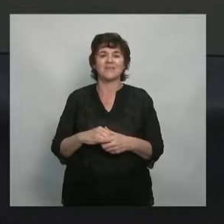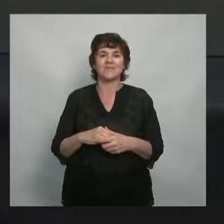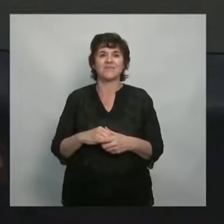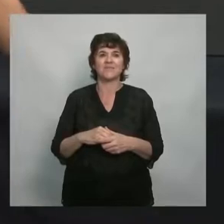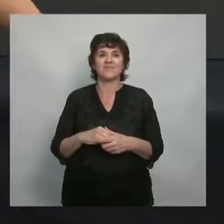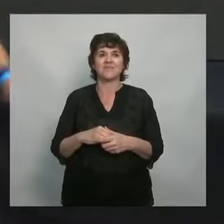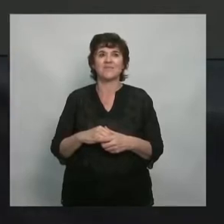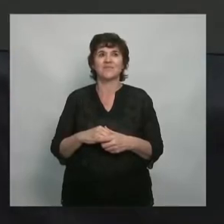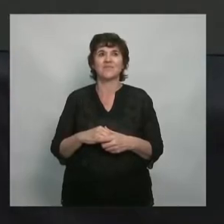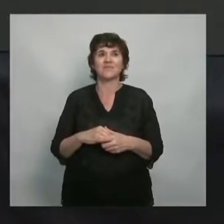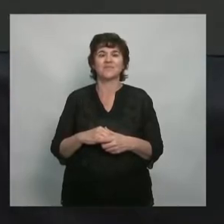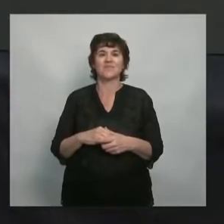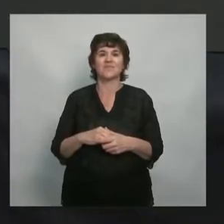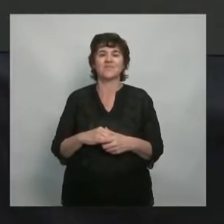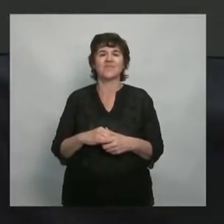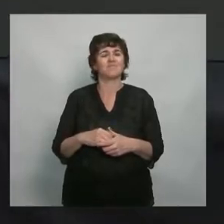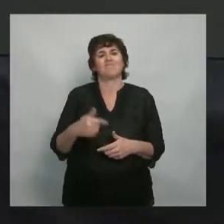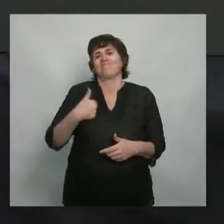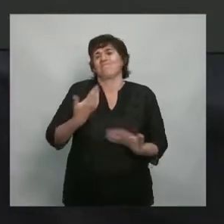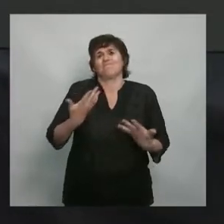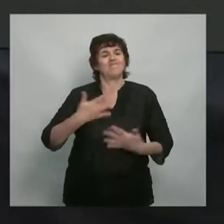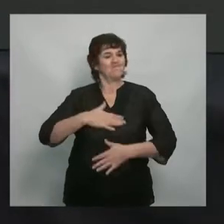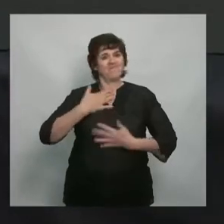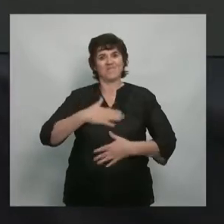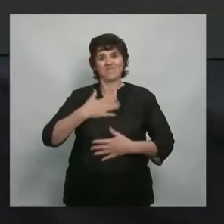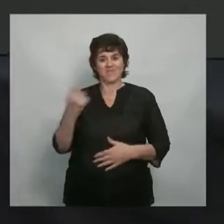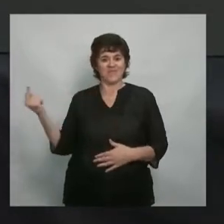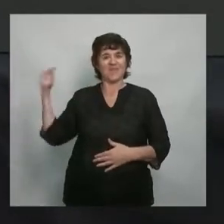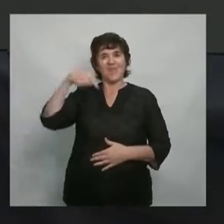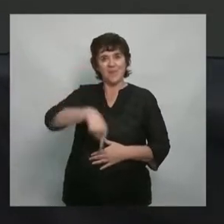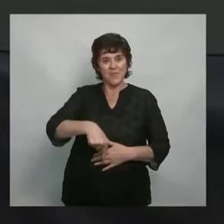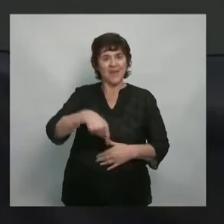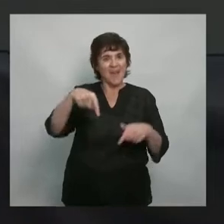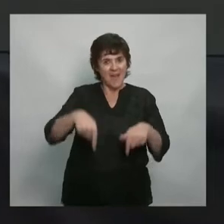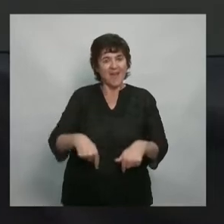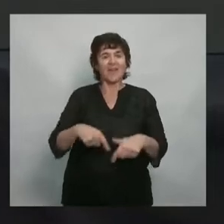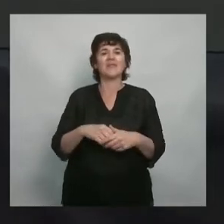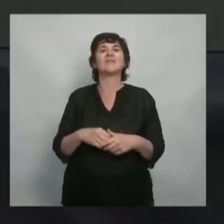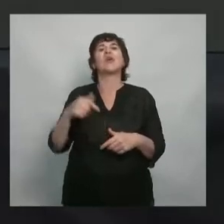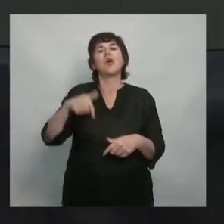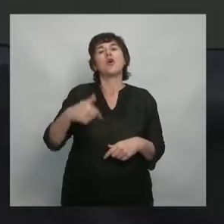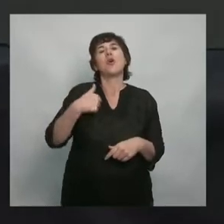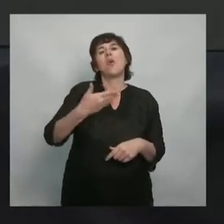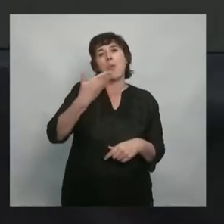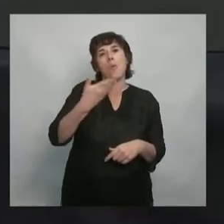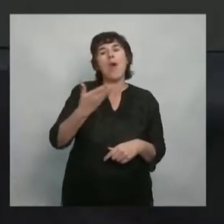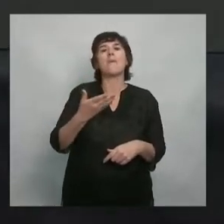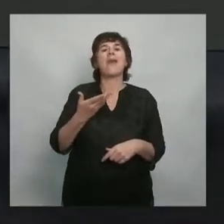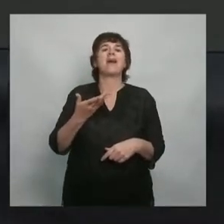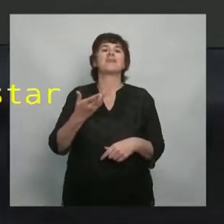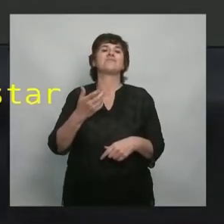Tenho muito gosto de estar acá e vou hablar português despacito,